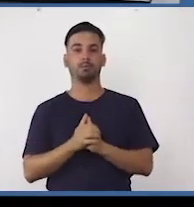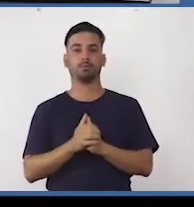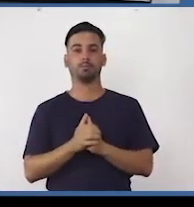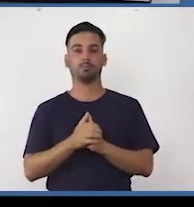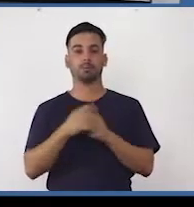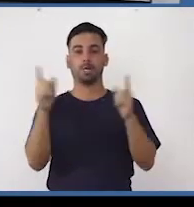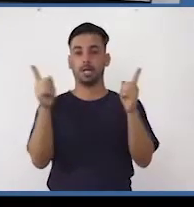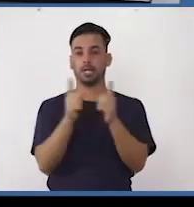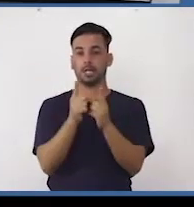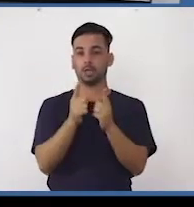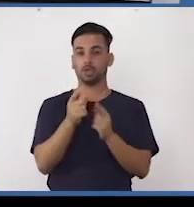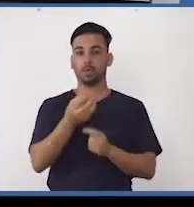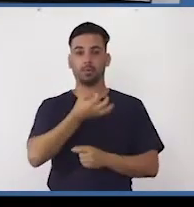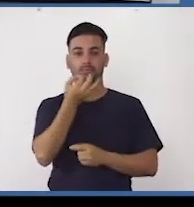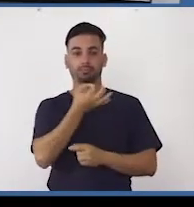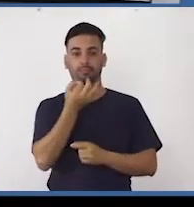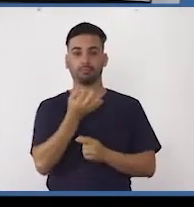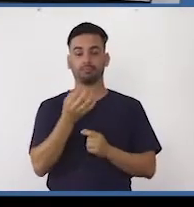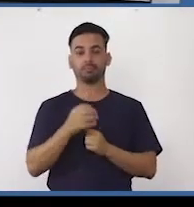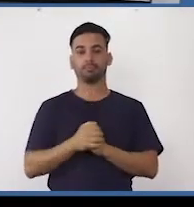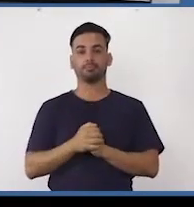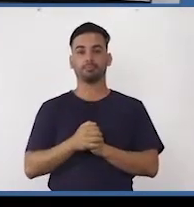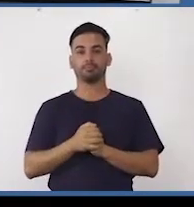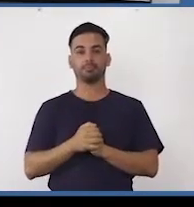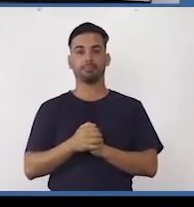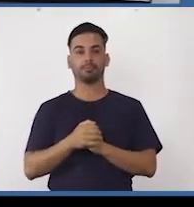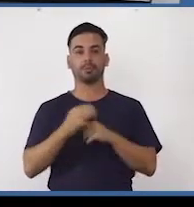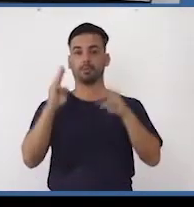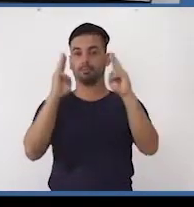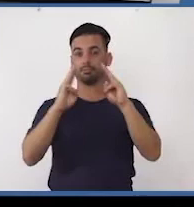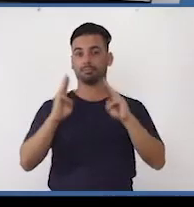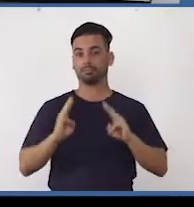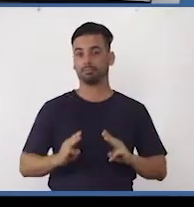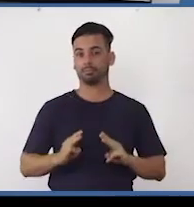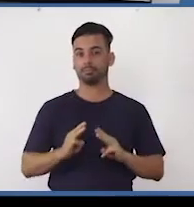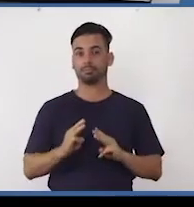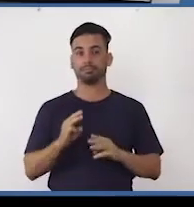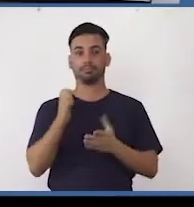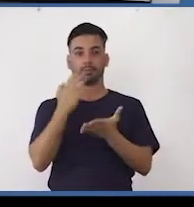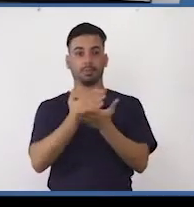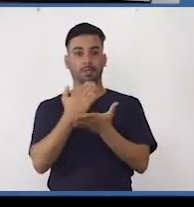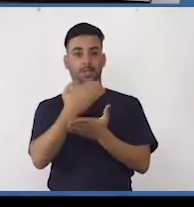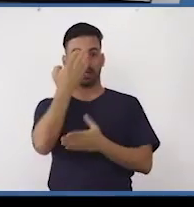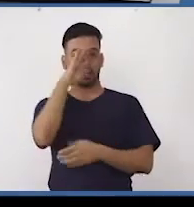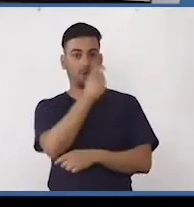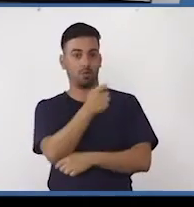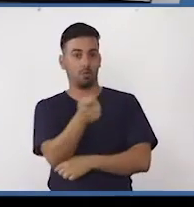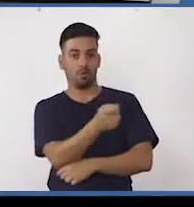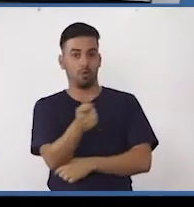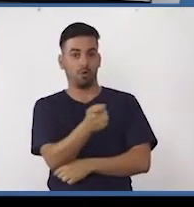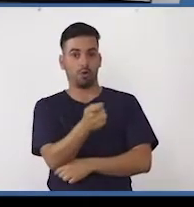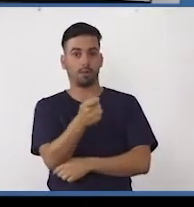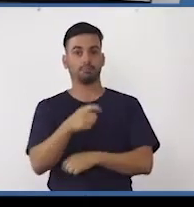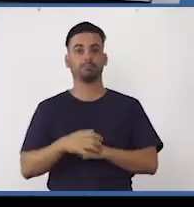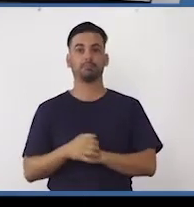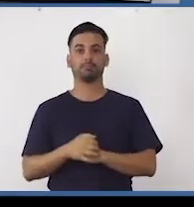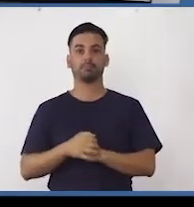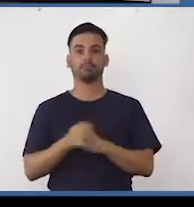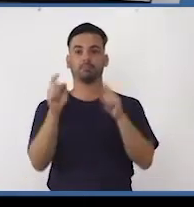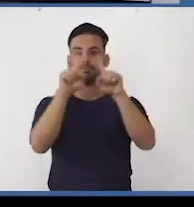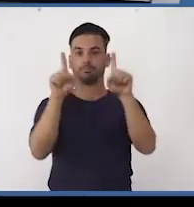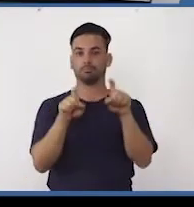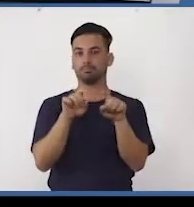resúmenes de contenido. Estaremos orientando sitios digitales donde puedan encontrar y consultar cuando tengan una duda o cuando quieran ampliar